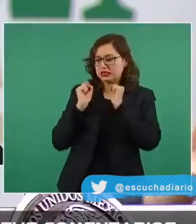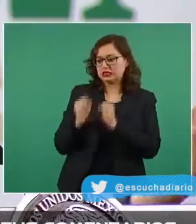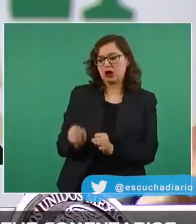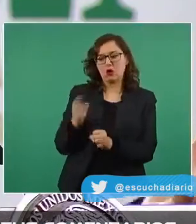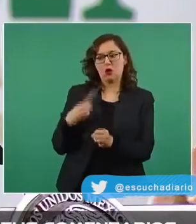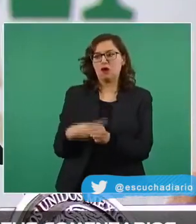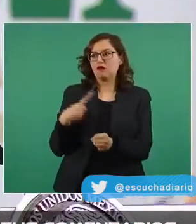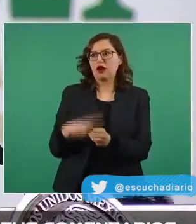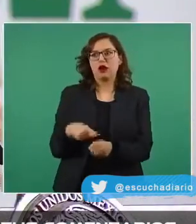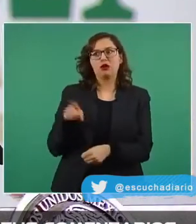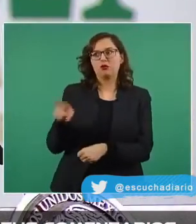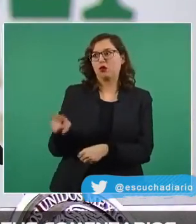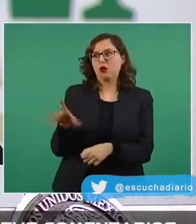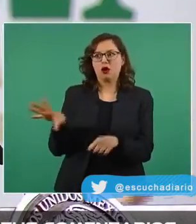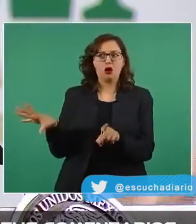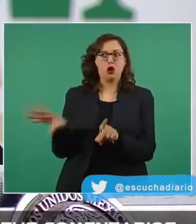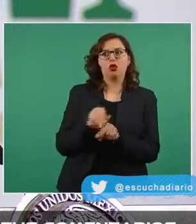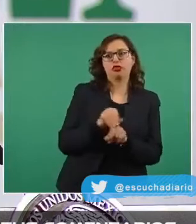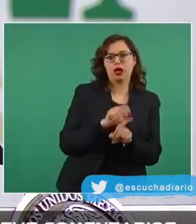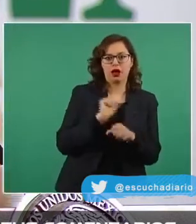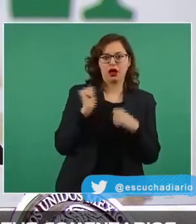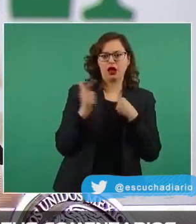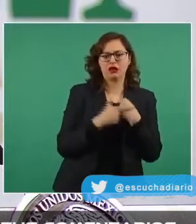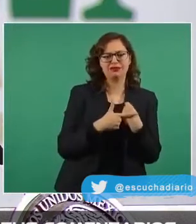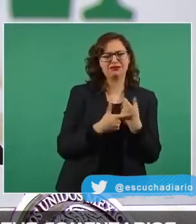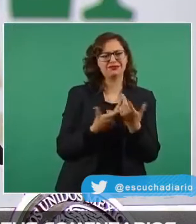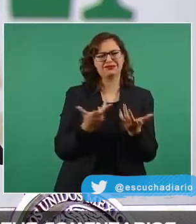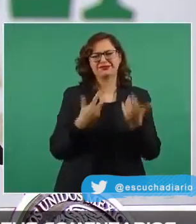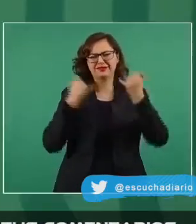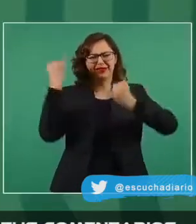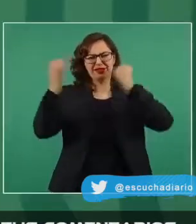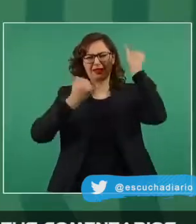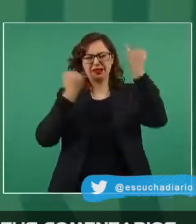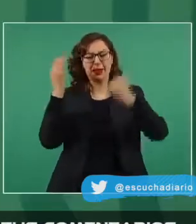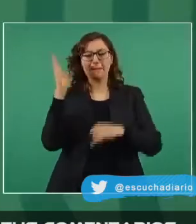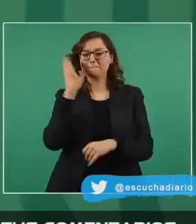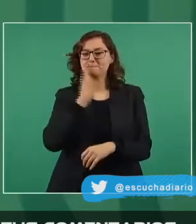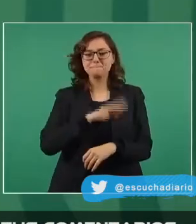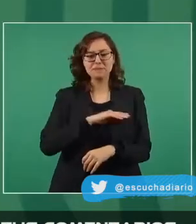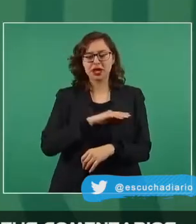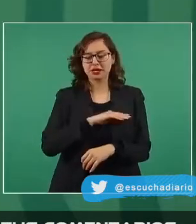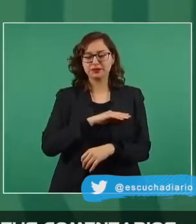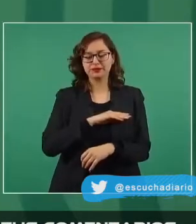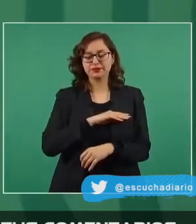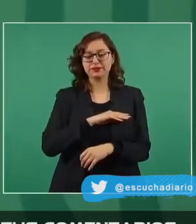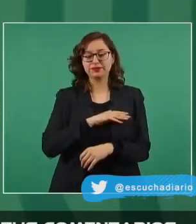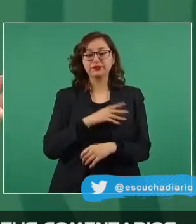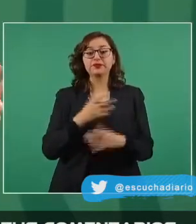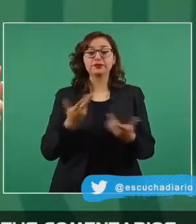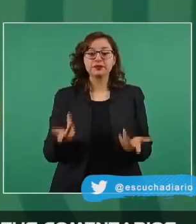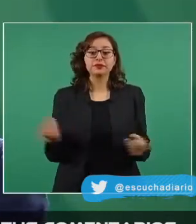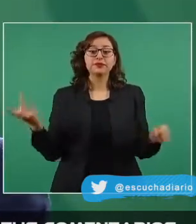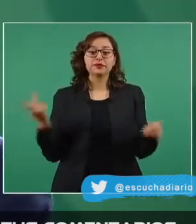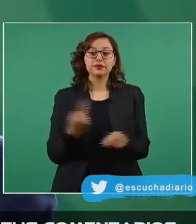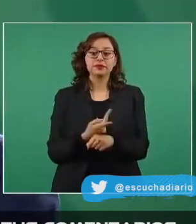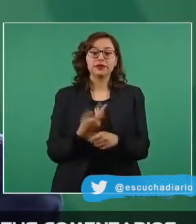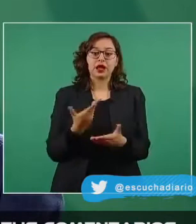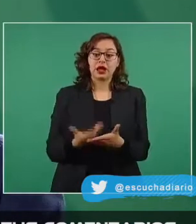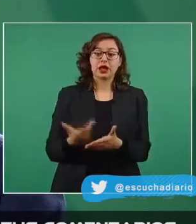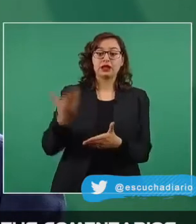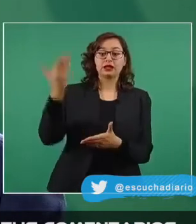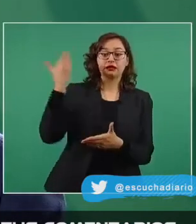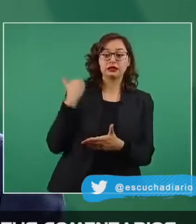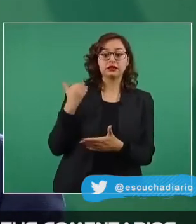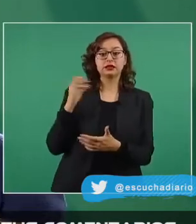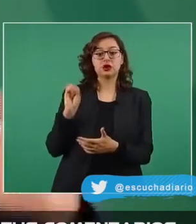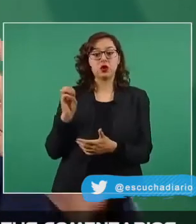últimas 24 horas, la disponibilidad de camas generales es de 76%, mientras que la de camas con ventilador mecánico